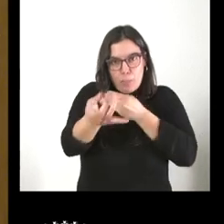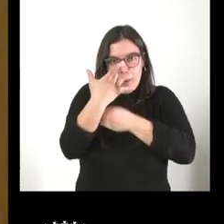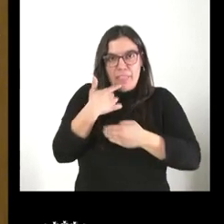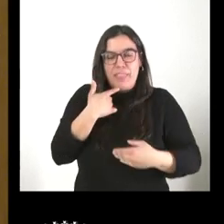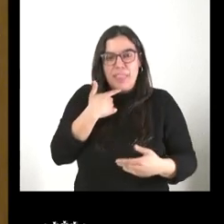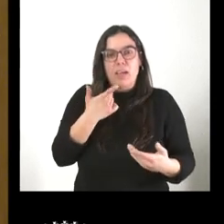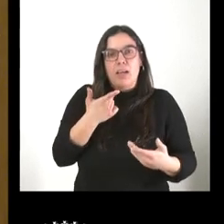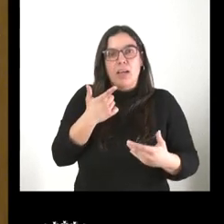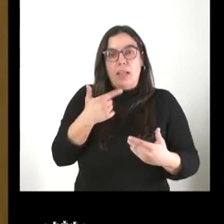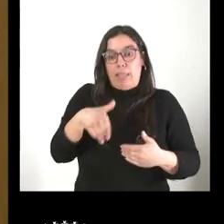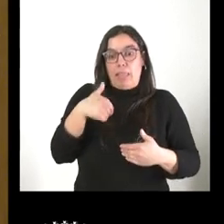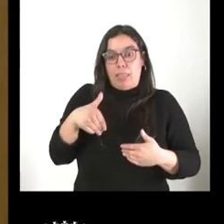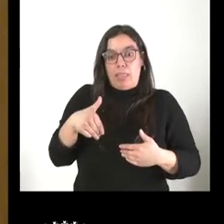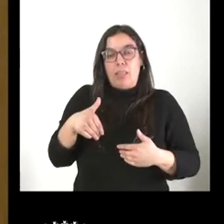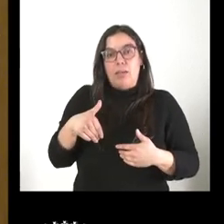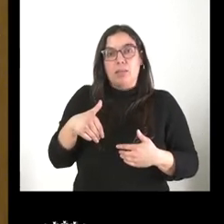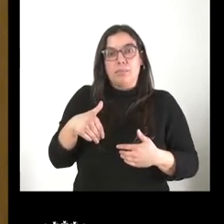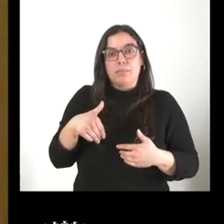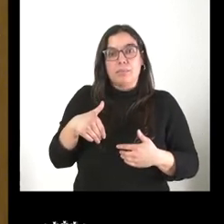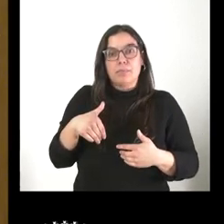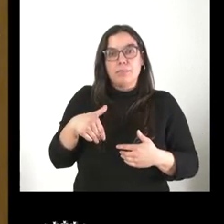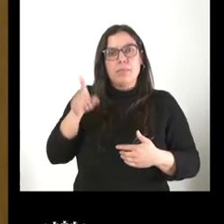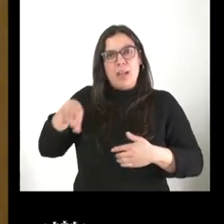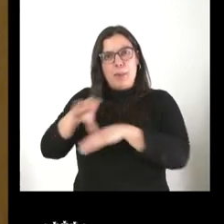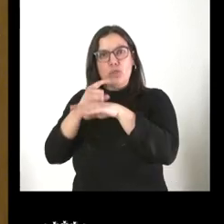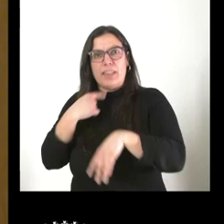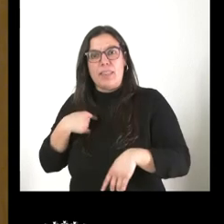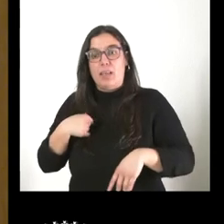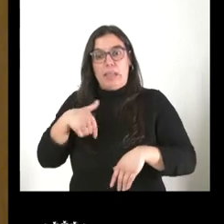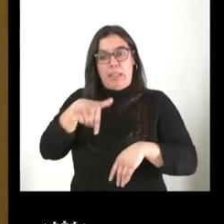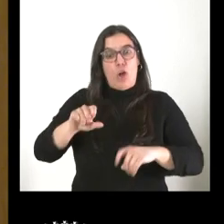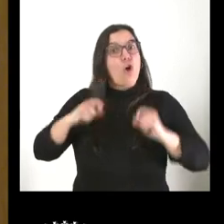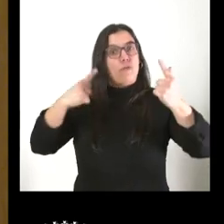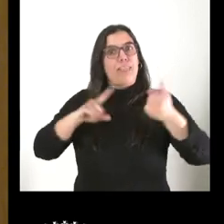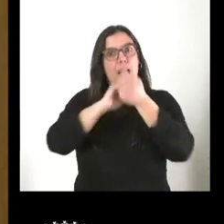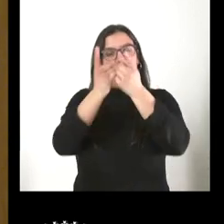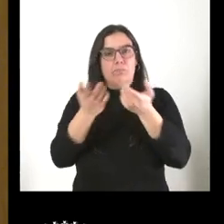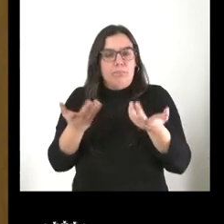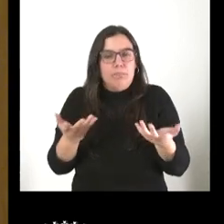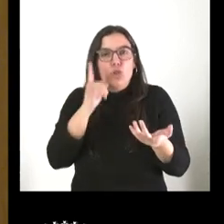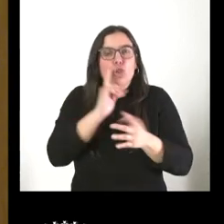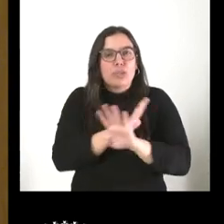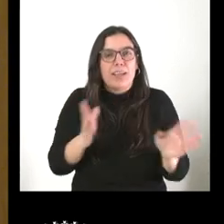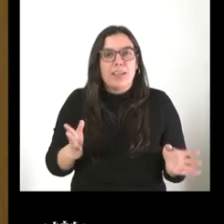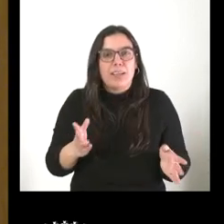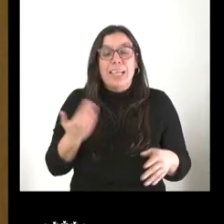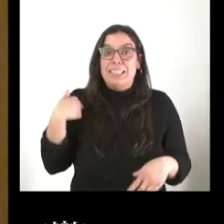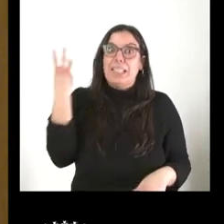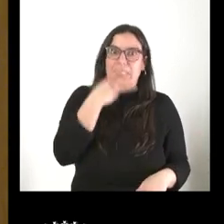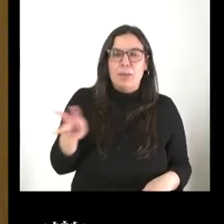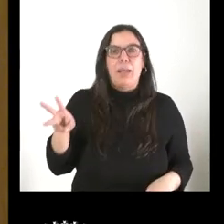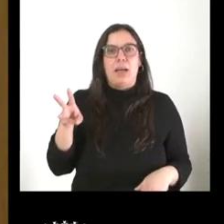habló de que eso iba a entrar inmediatamente también por parte de la consejería Entonces no sé es que llevamos tres semanas